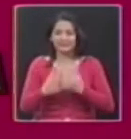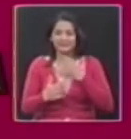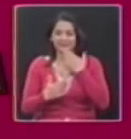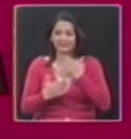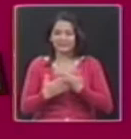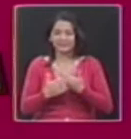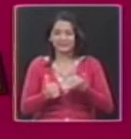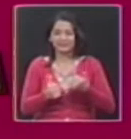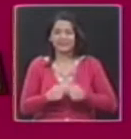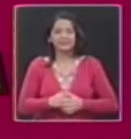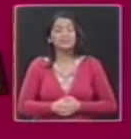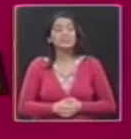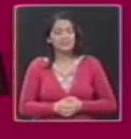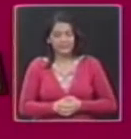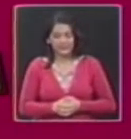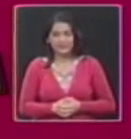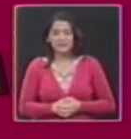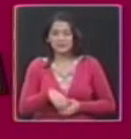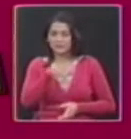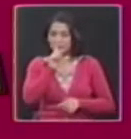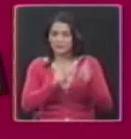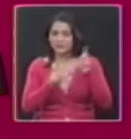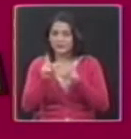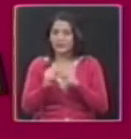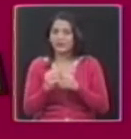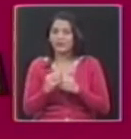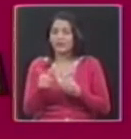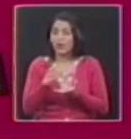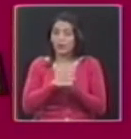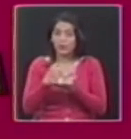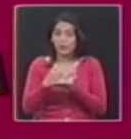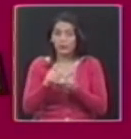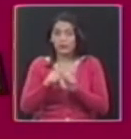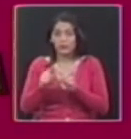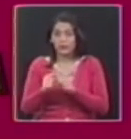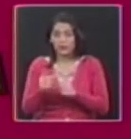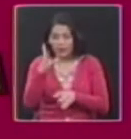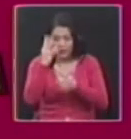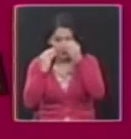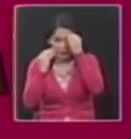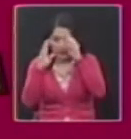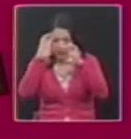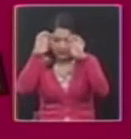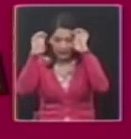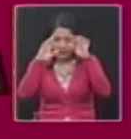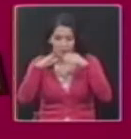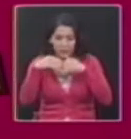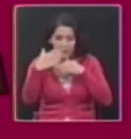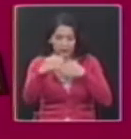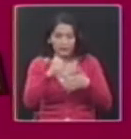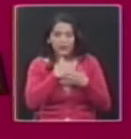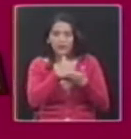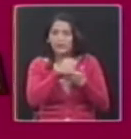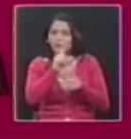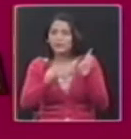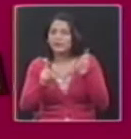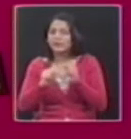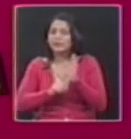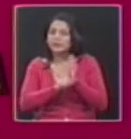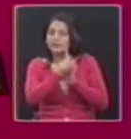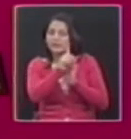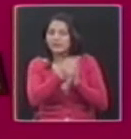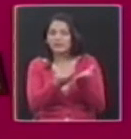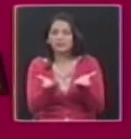a generar un espacio para que esas pequeñas prácticas puedan generar una especie de incubadora en donde van a poder desarrollar y poder